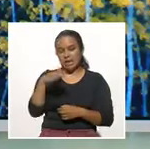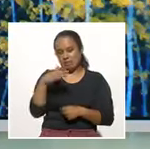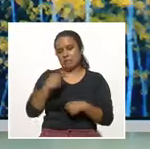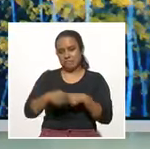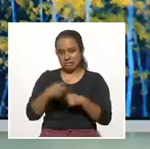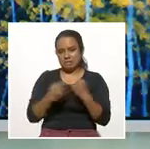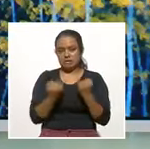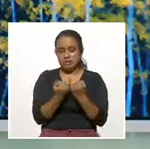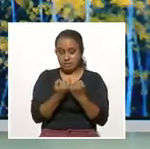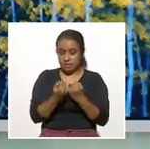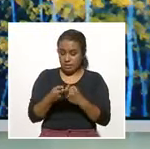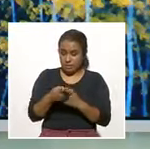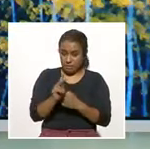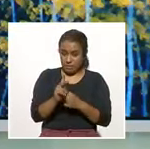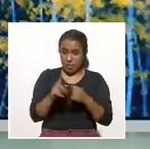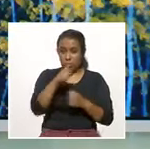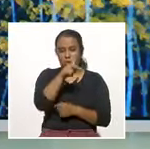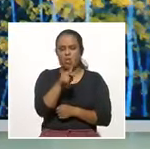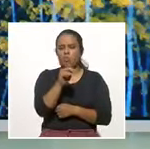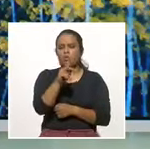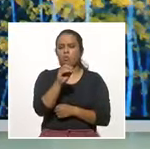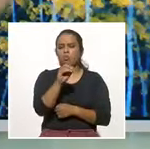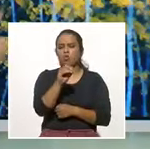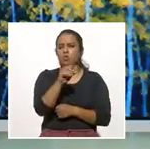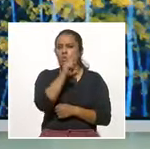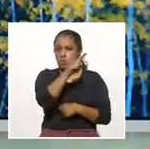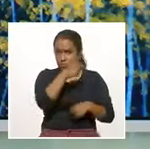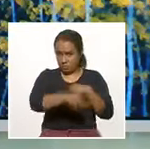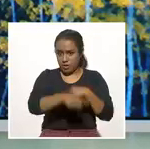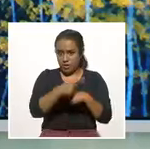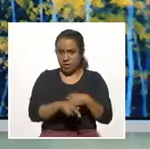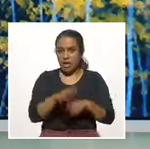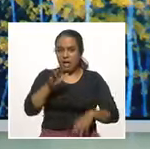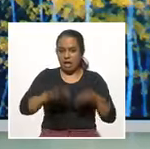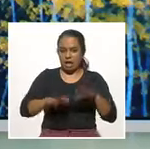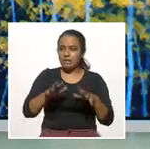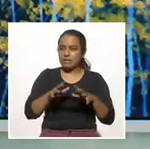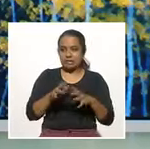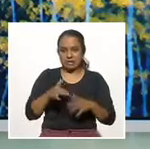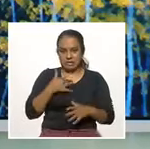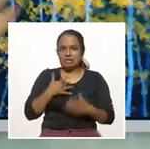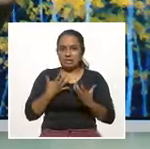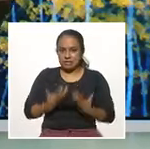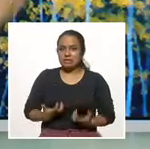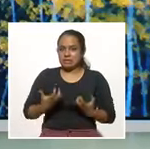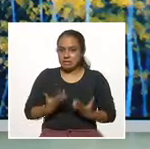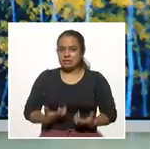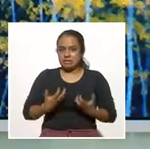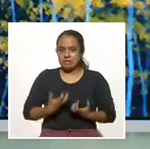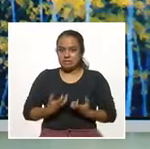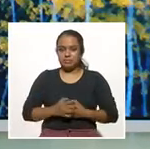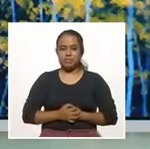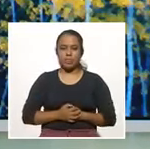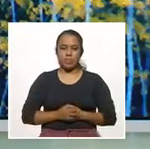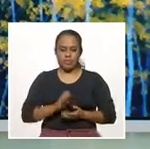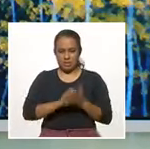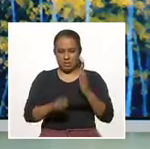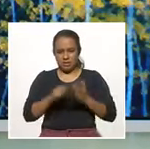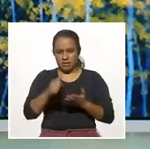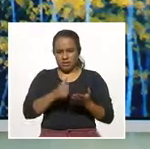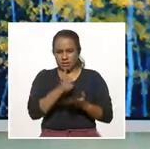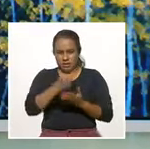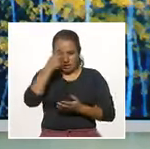¿Qué tan riesgoso es el Popocatépetl que de repente nos pega unos sustitos impresionantes? En el caso de la Ciudad de